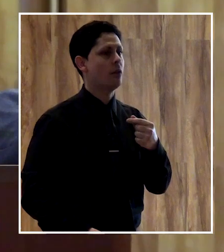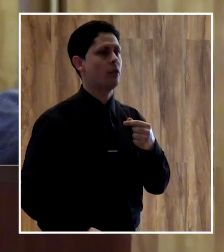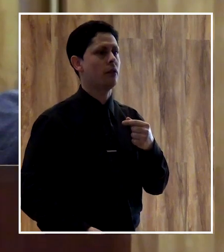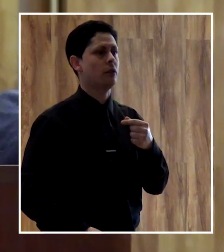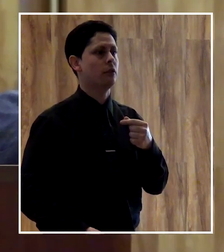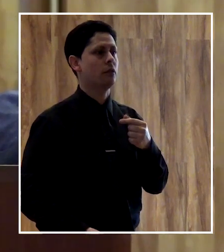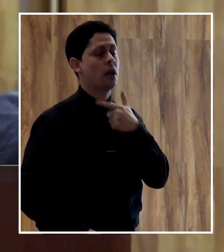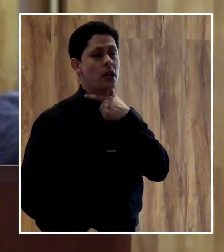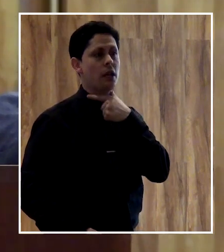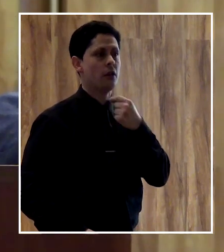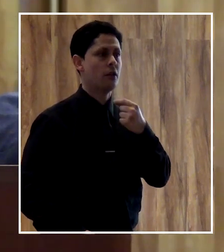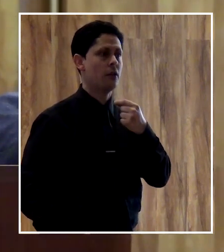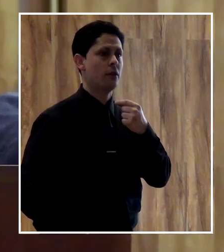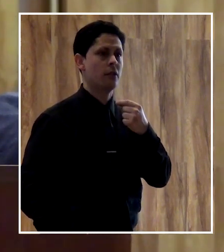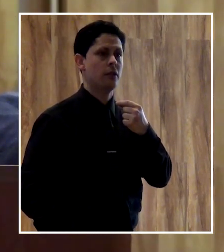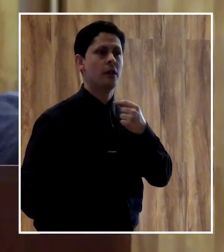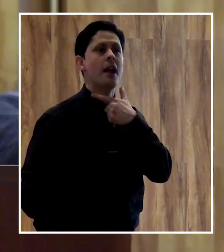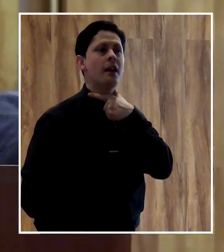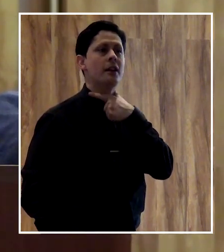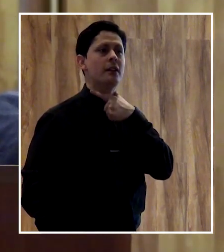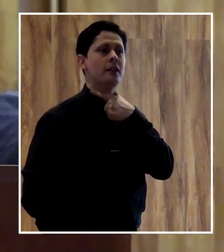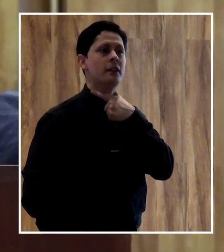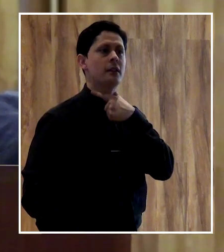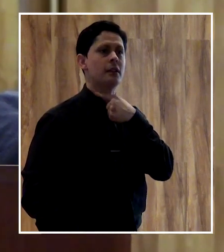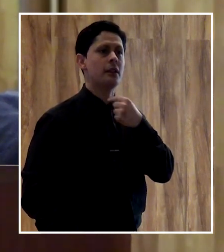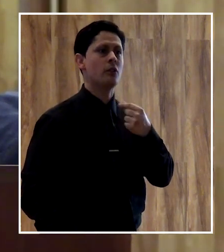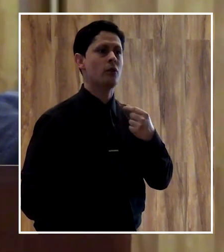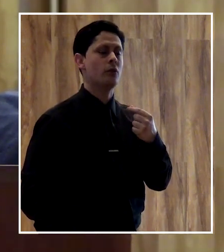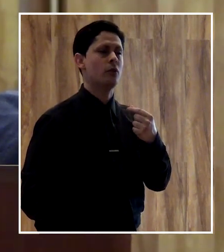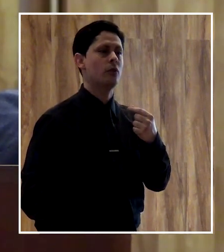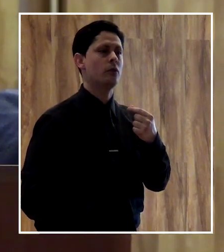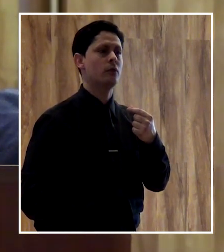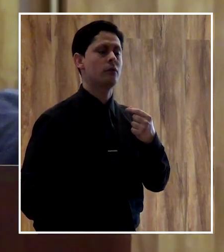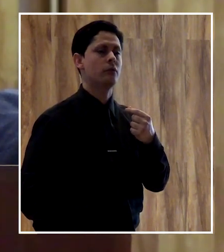Quiero acogerme a una práctica